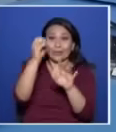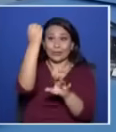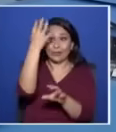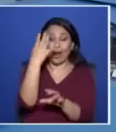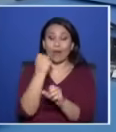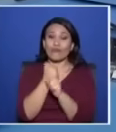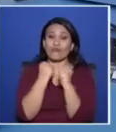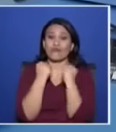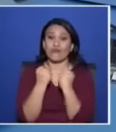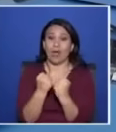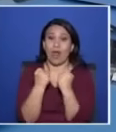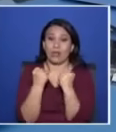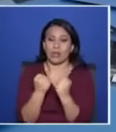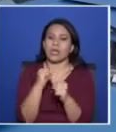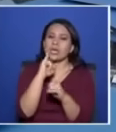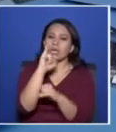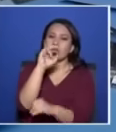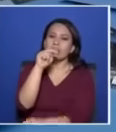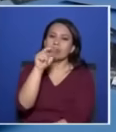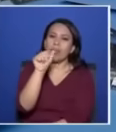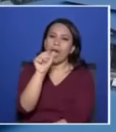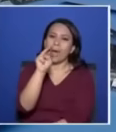precauciones. Son datos del INAMI.